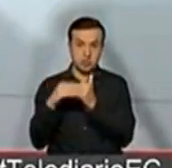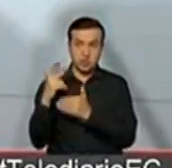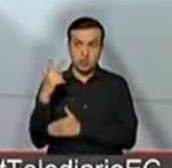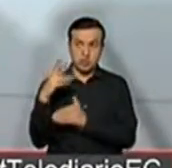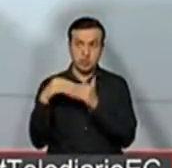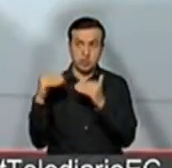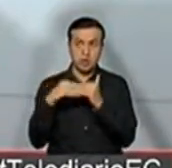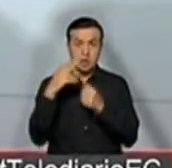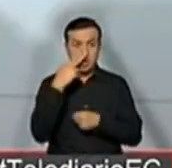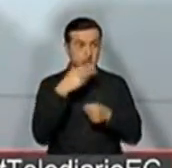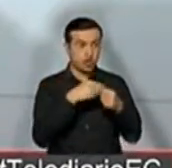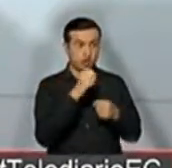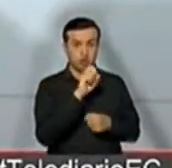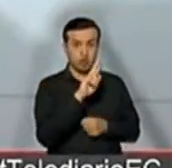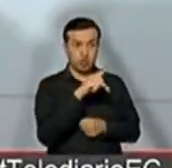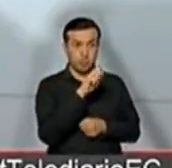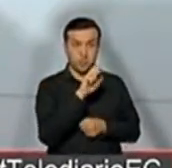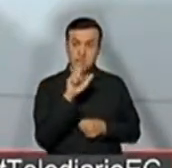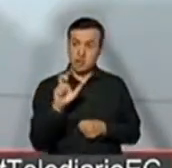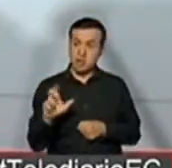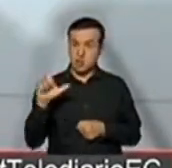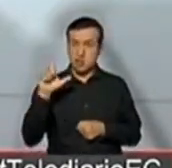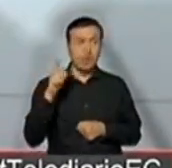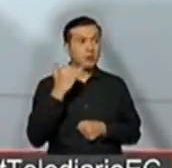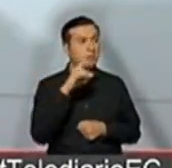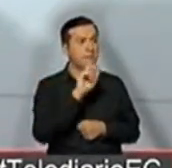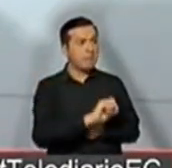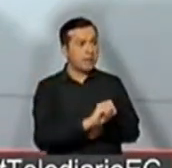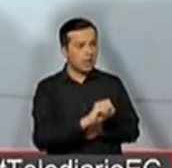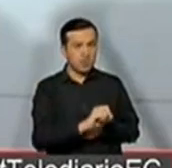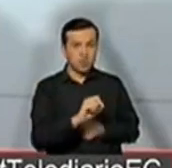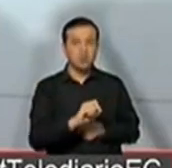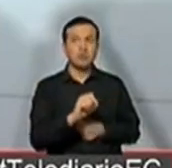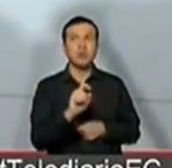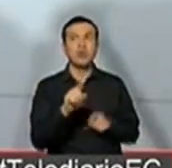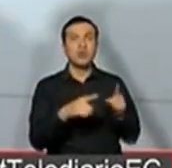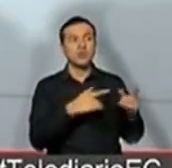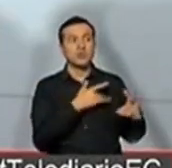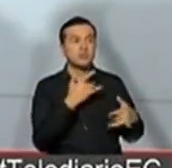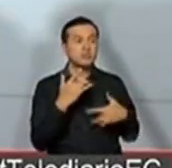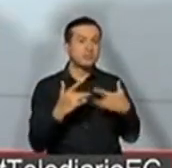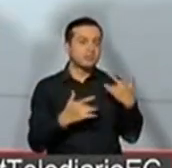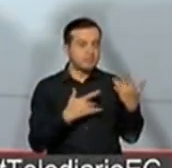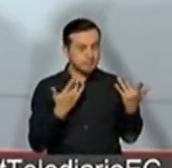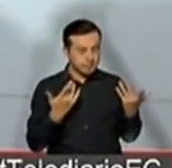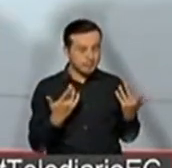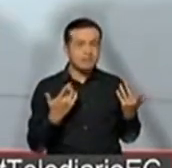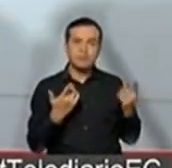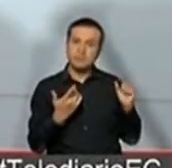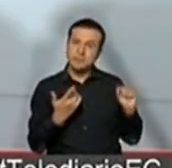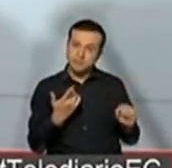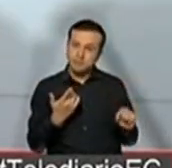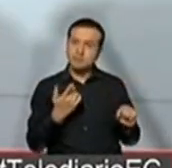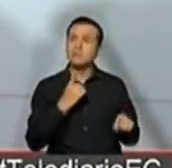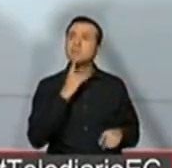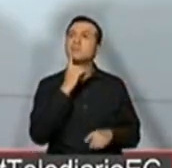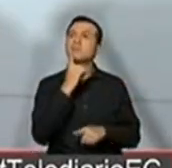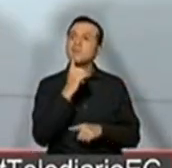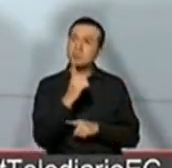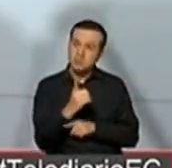más que la gasolina súper, y aquí cuesta mucho menos. Entonces, la tentación a eso. Pero, ya repito,